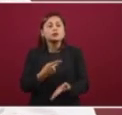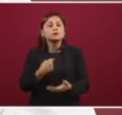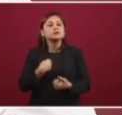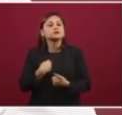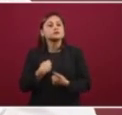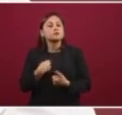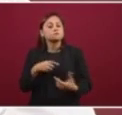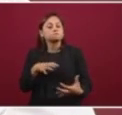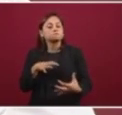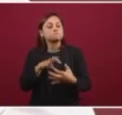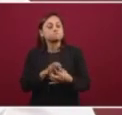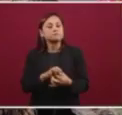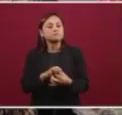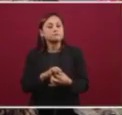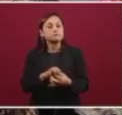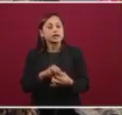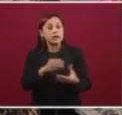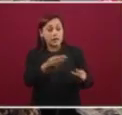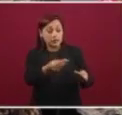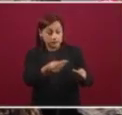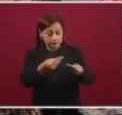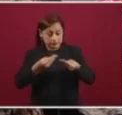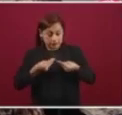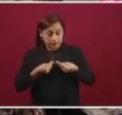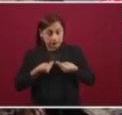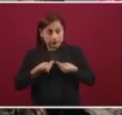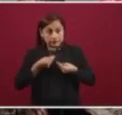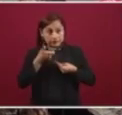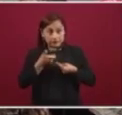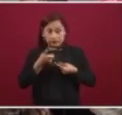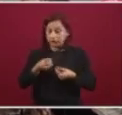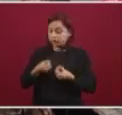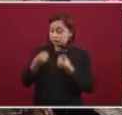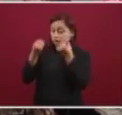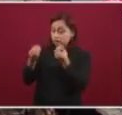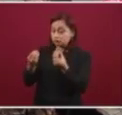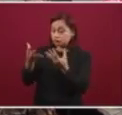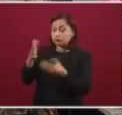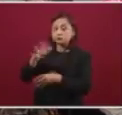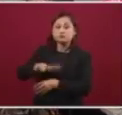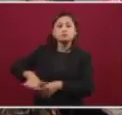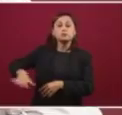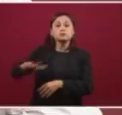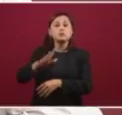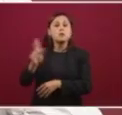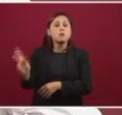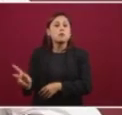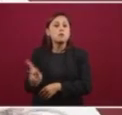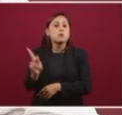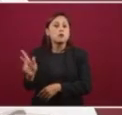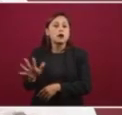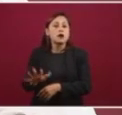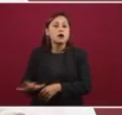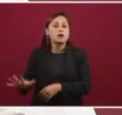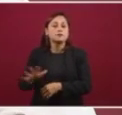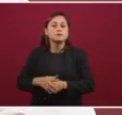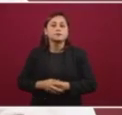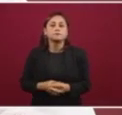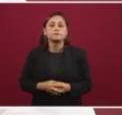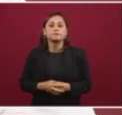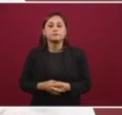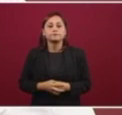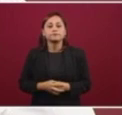pueblo que usted lo destina será para el pueblo. La pobreza